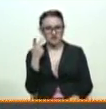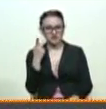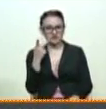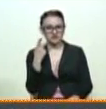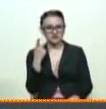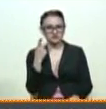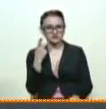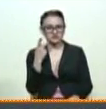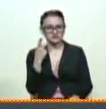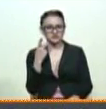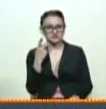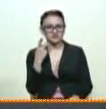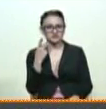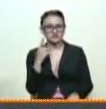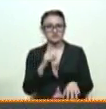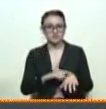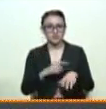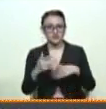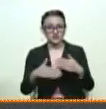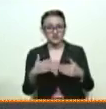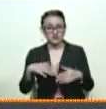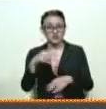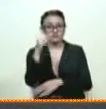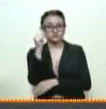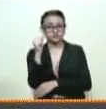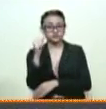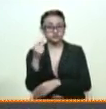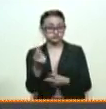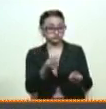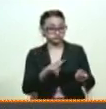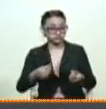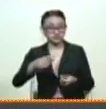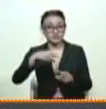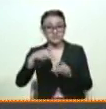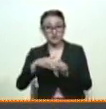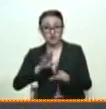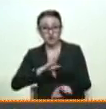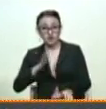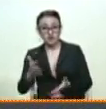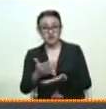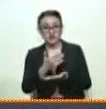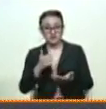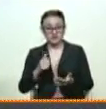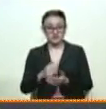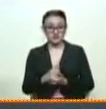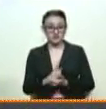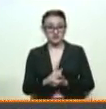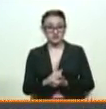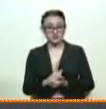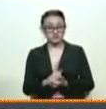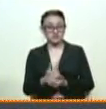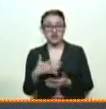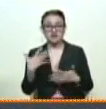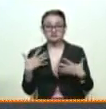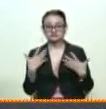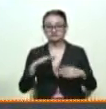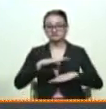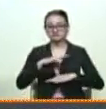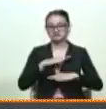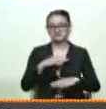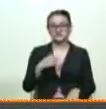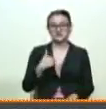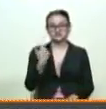tiempo que se apoderan de los recursos naturales disponibles para satisfacer sus desmedidas